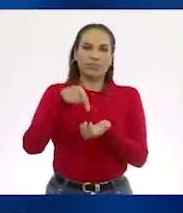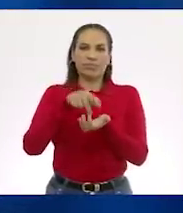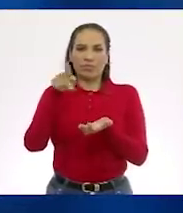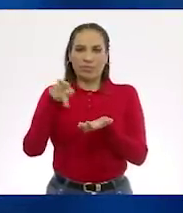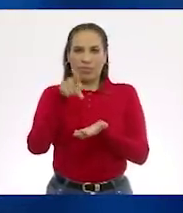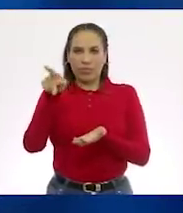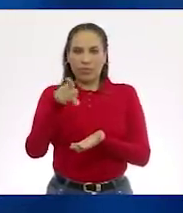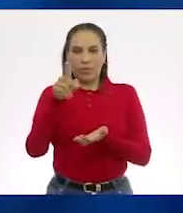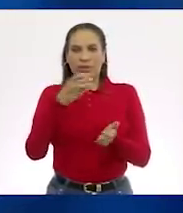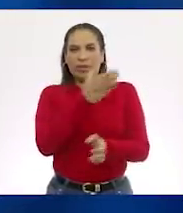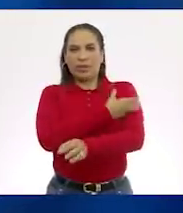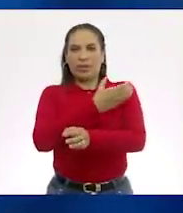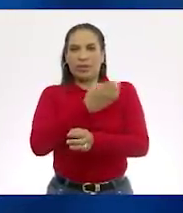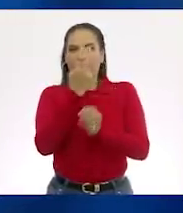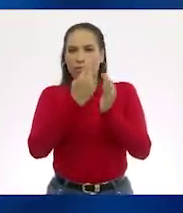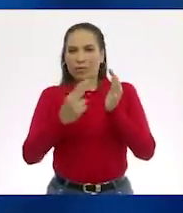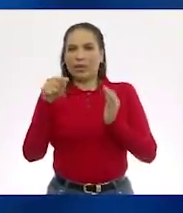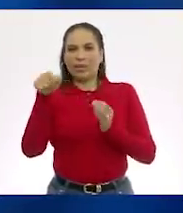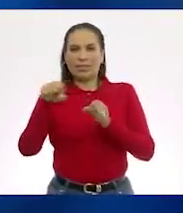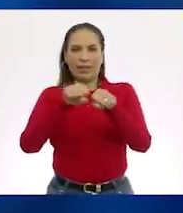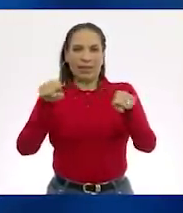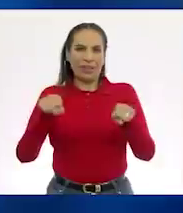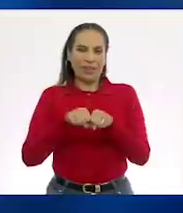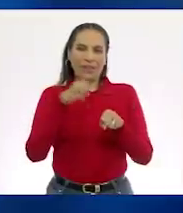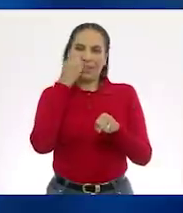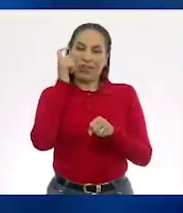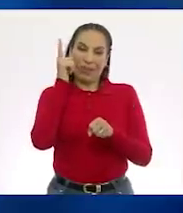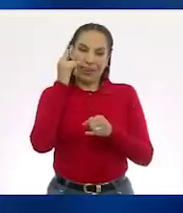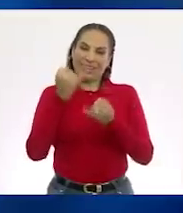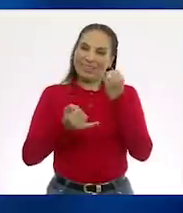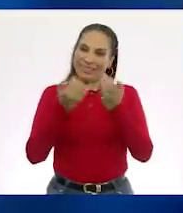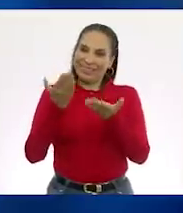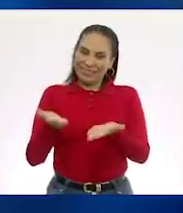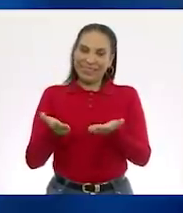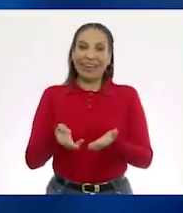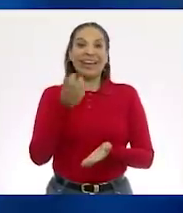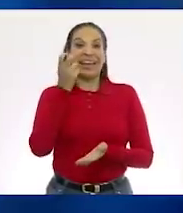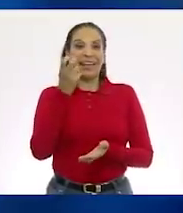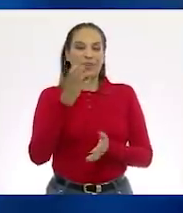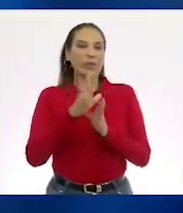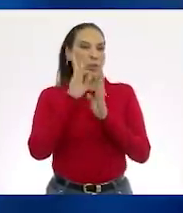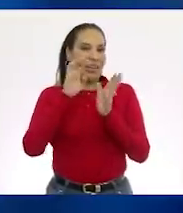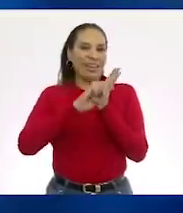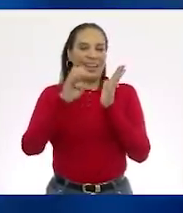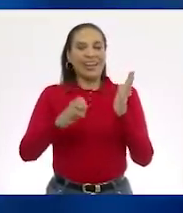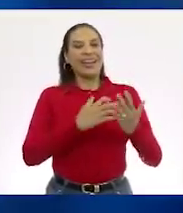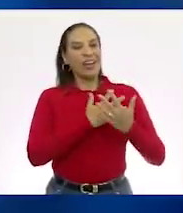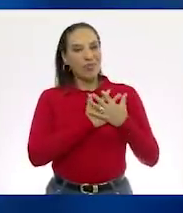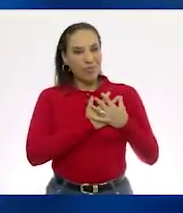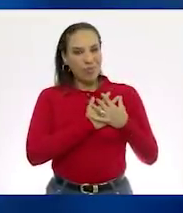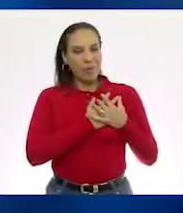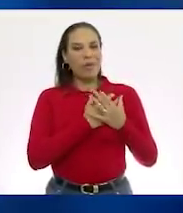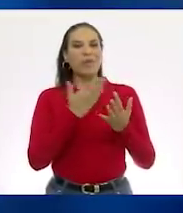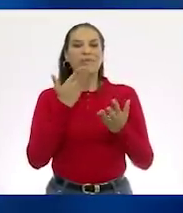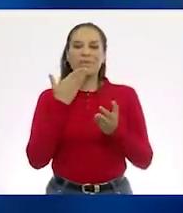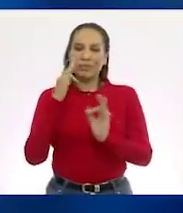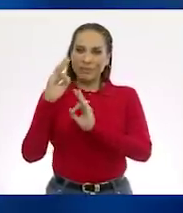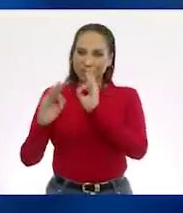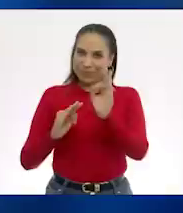la acompaña hasta el salón de clases, deseándole suerte. Eso es un ejemplo de amor y de buen